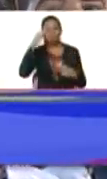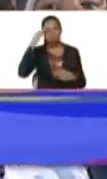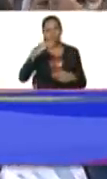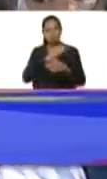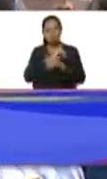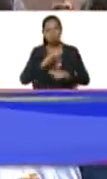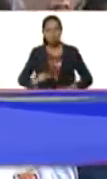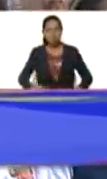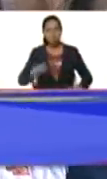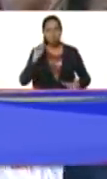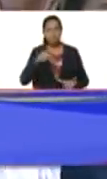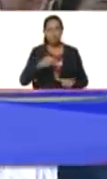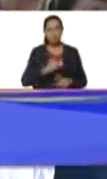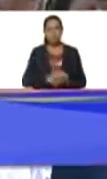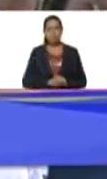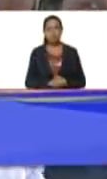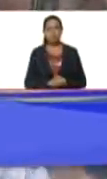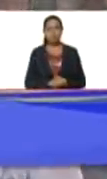Nacional Bolivariana.